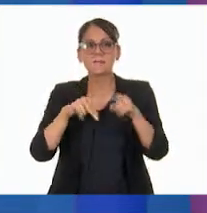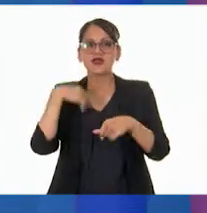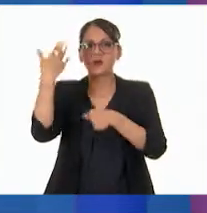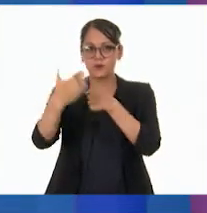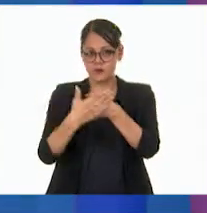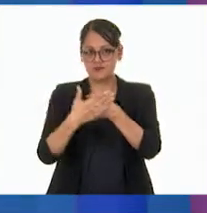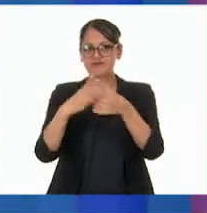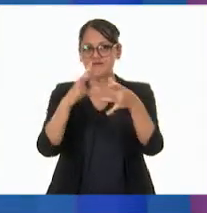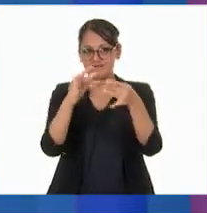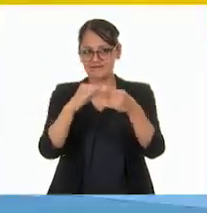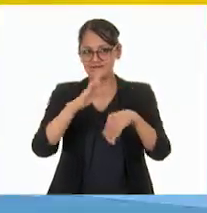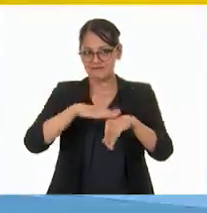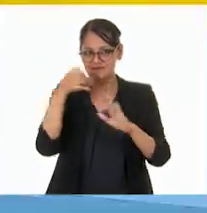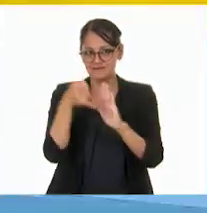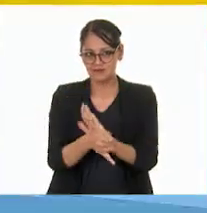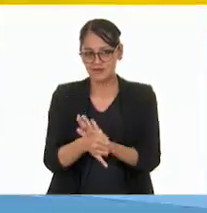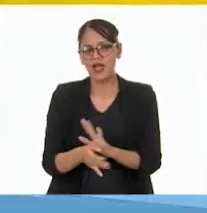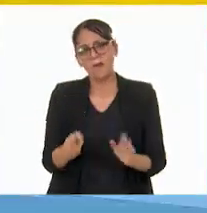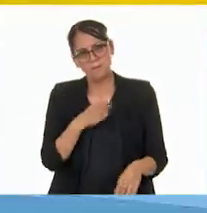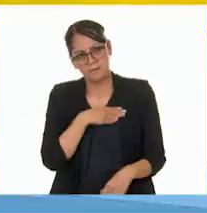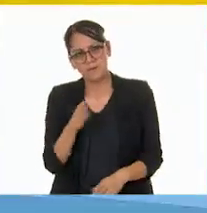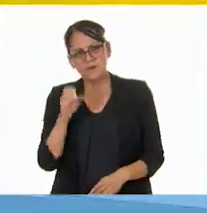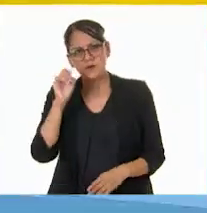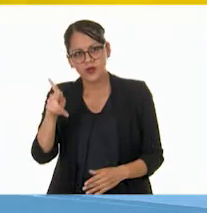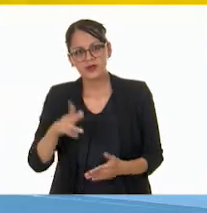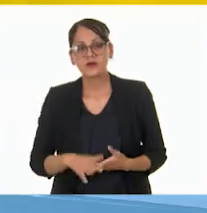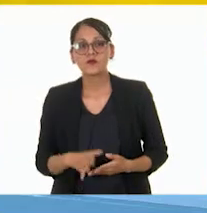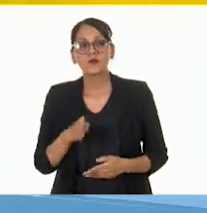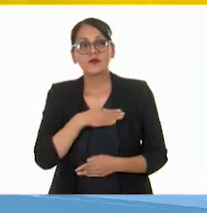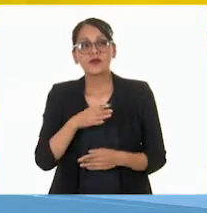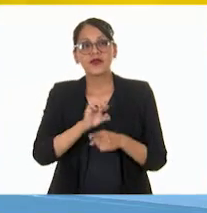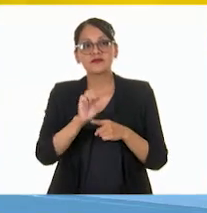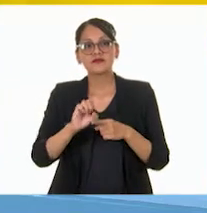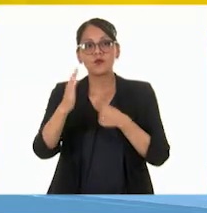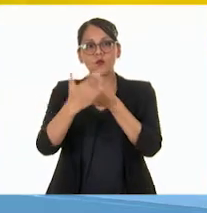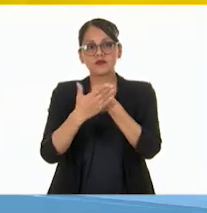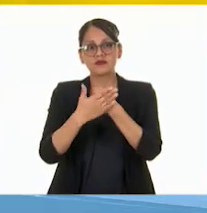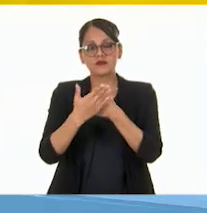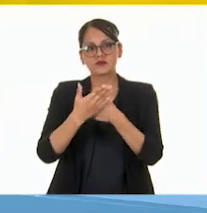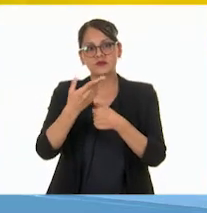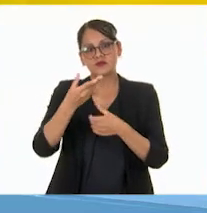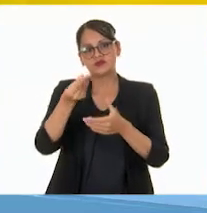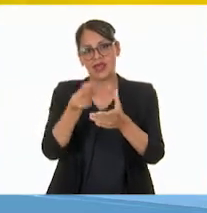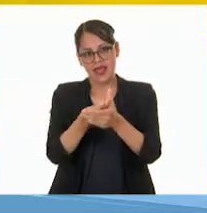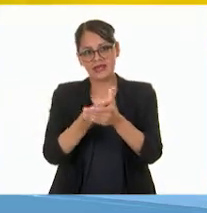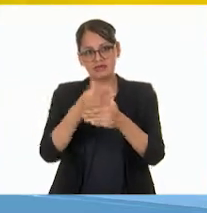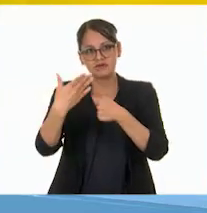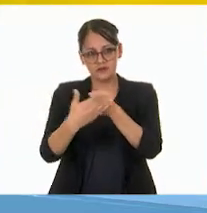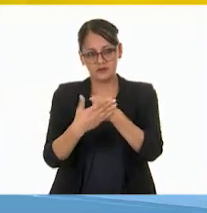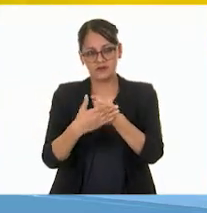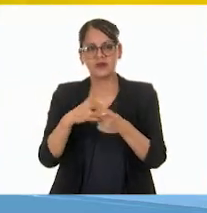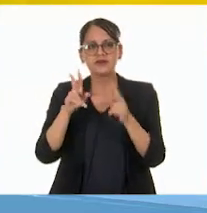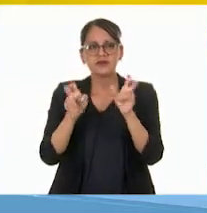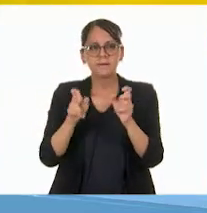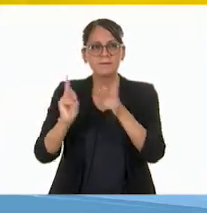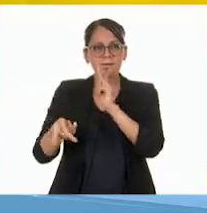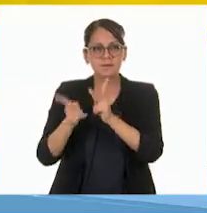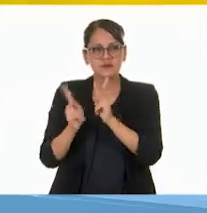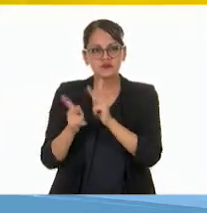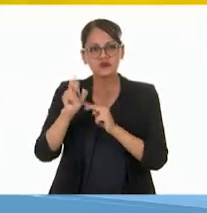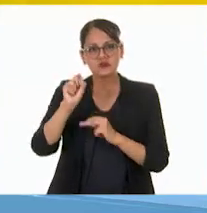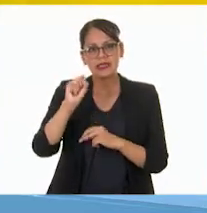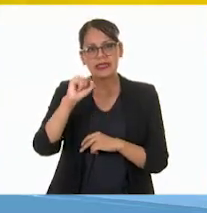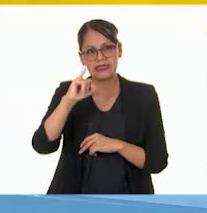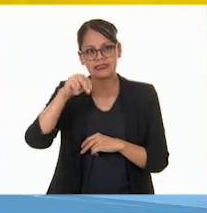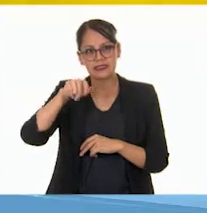en la siguiente clase. Muy bien, pues entonces queda pendiente para la siguiente clase saber sobre la Inquisición y